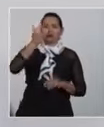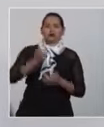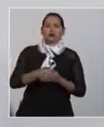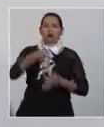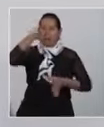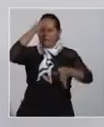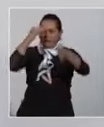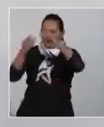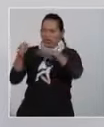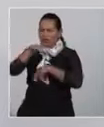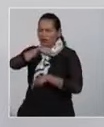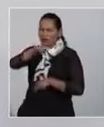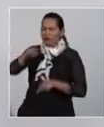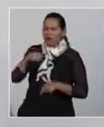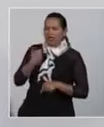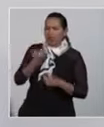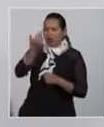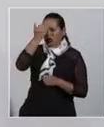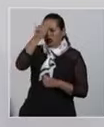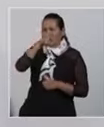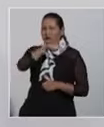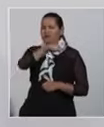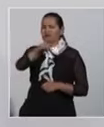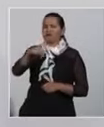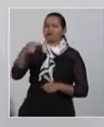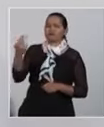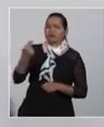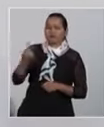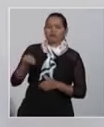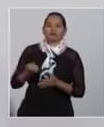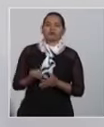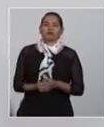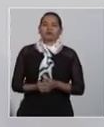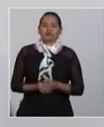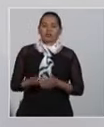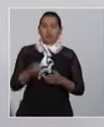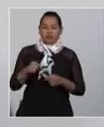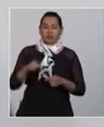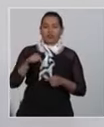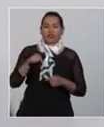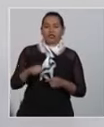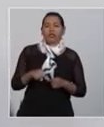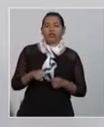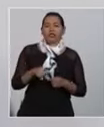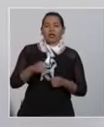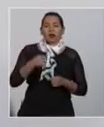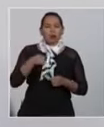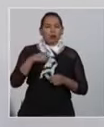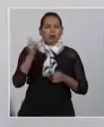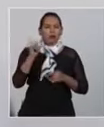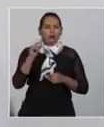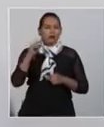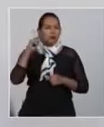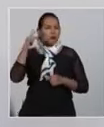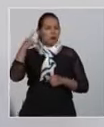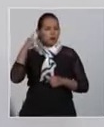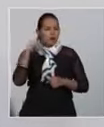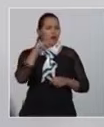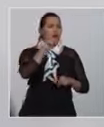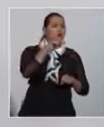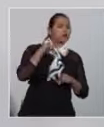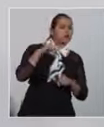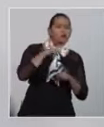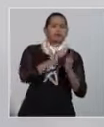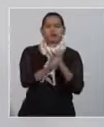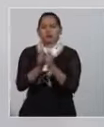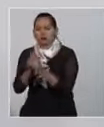sus necesidades para hacer una plataforma que es 100% ciudadana. Pero en mis recorridos por el Estado también he aprendido que los políticos